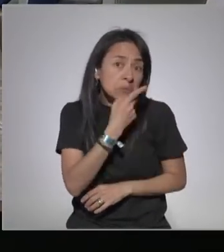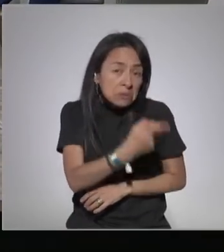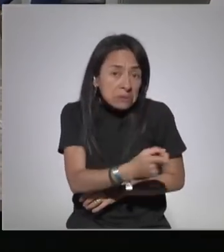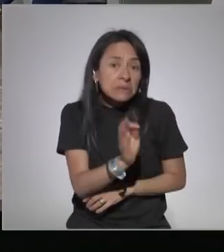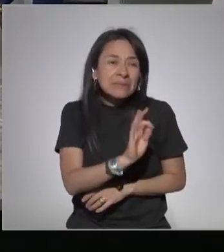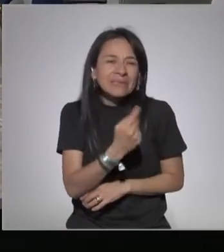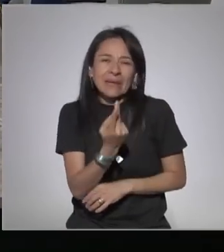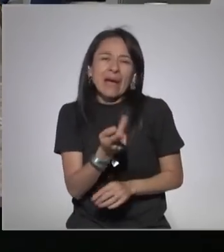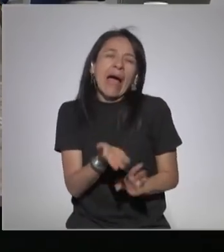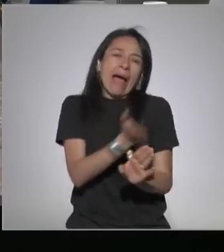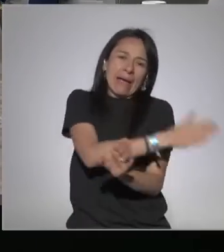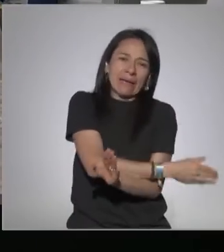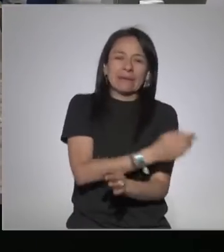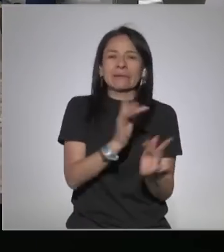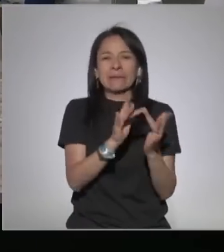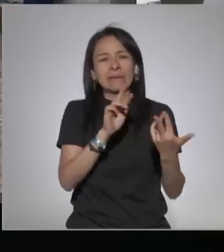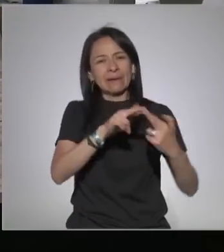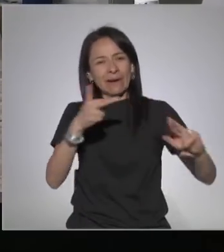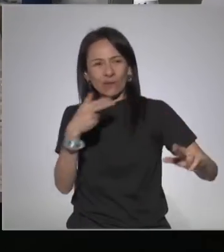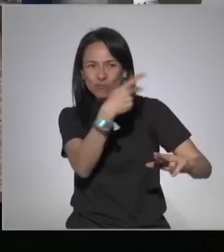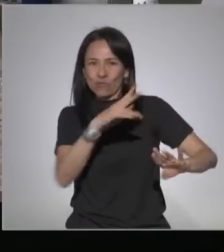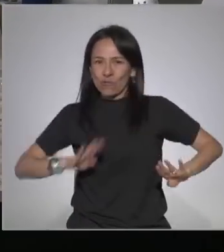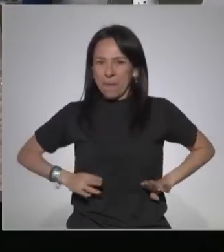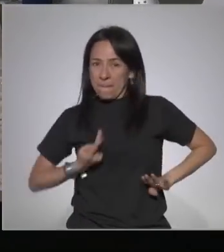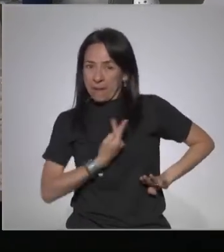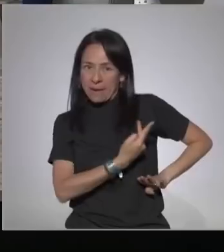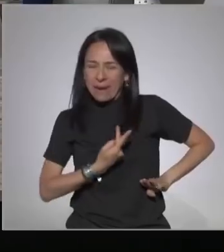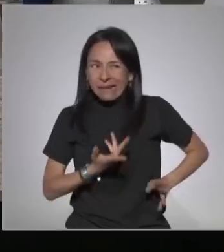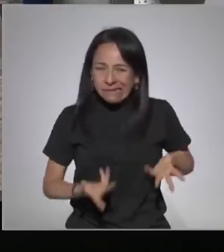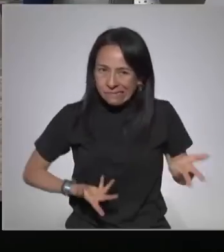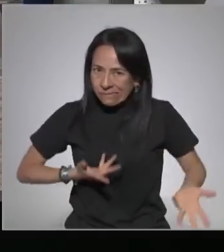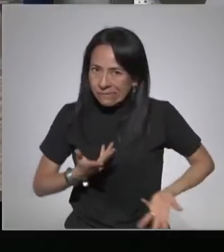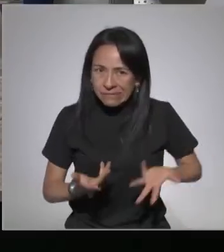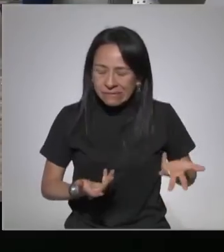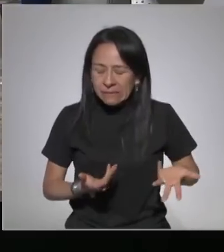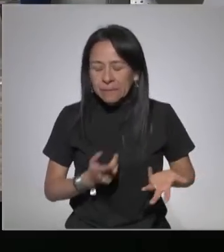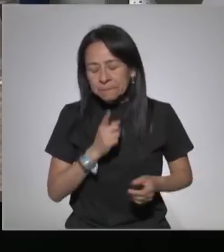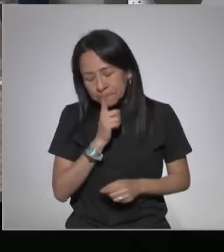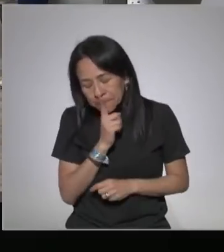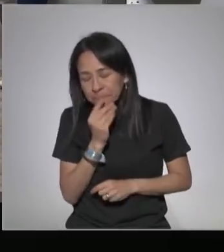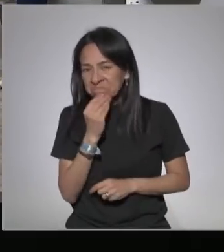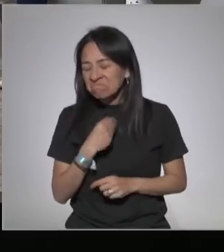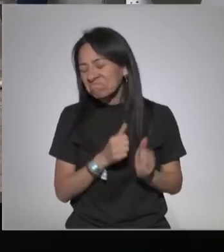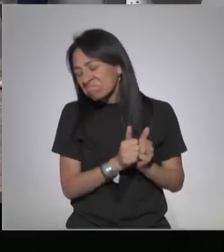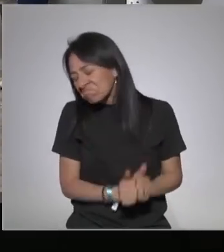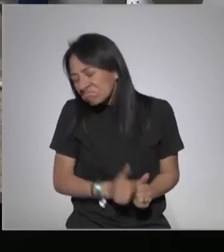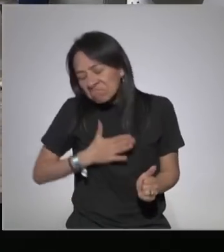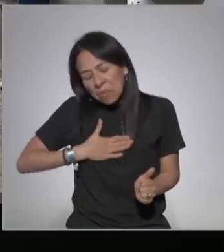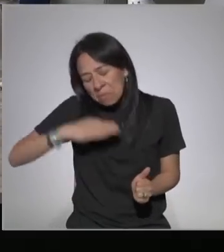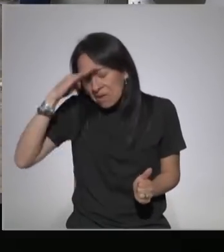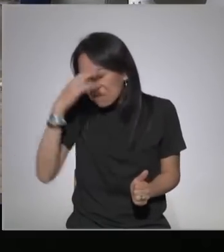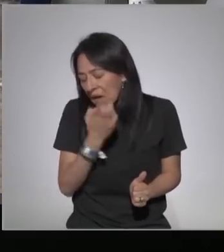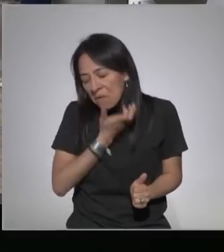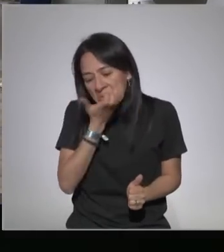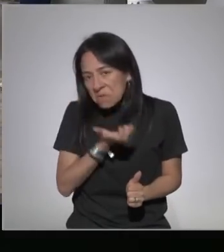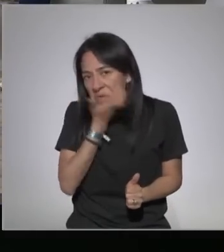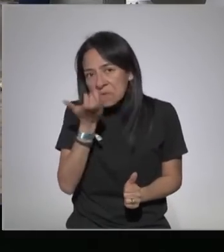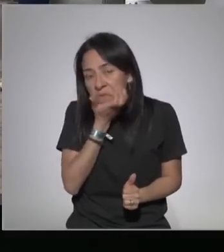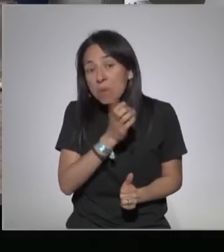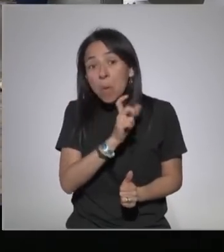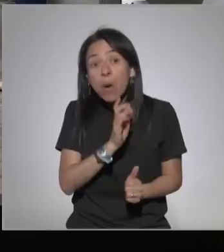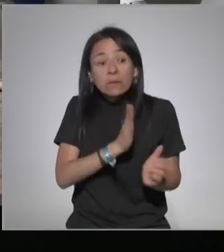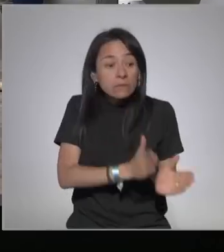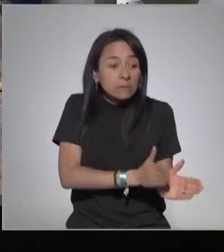tal vez te quedaste en esa relación de pareja porque existen unas creencias que te hacen estar ahí y que incluso cuando llegas a esta etapa de la vejez tampoco, es